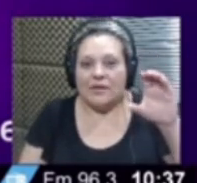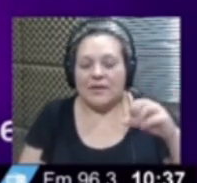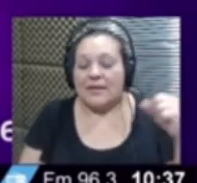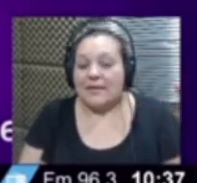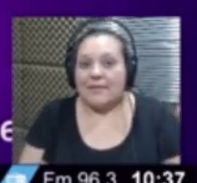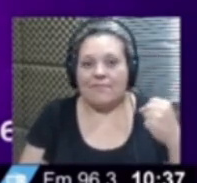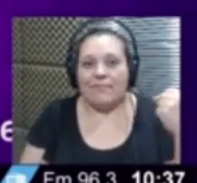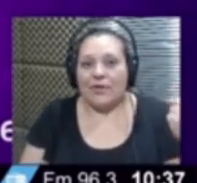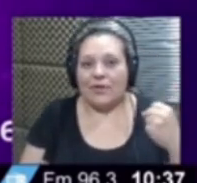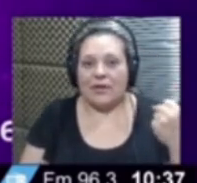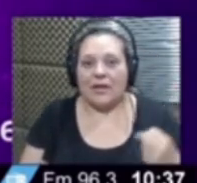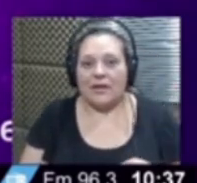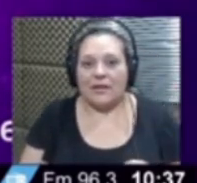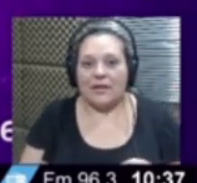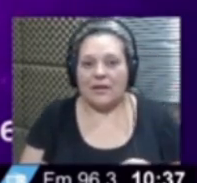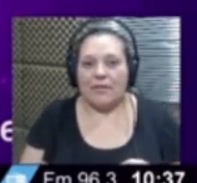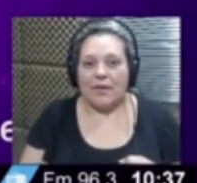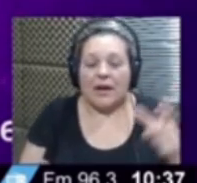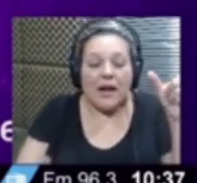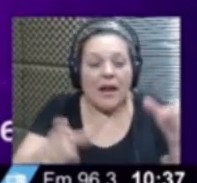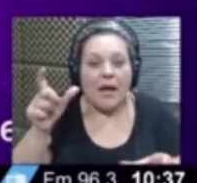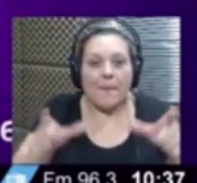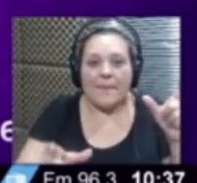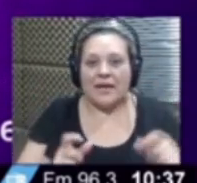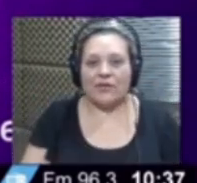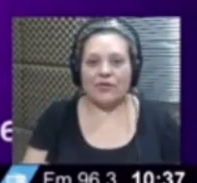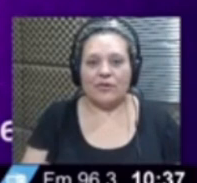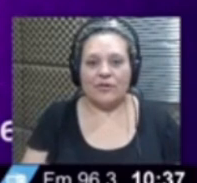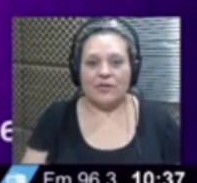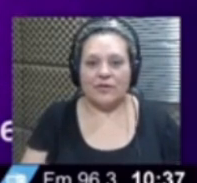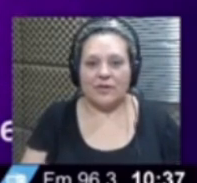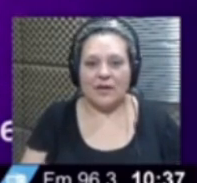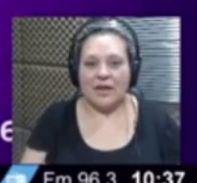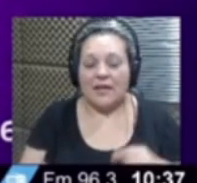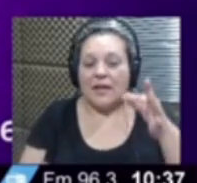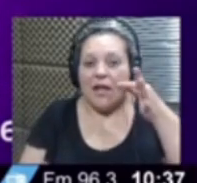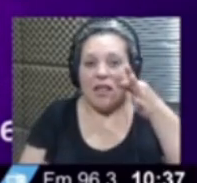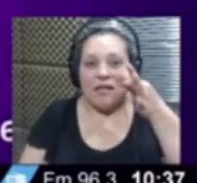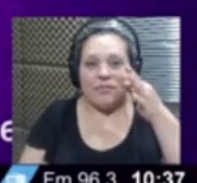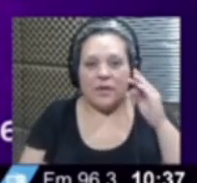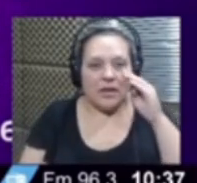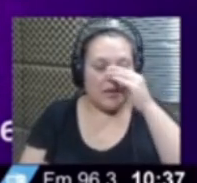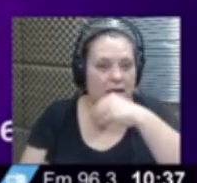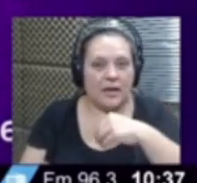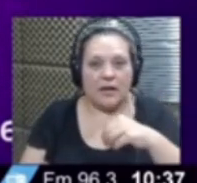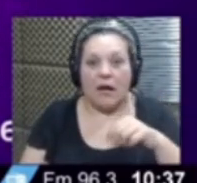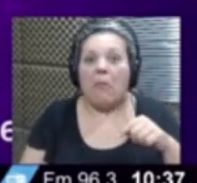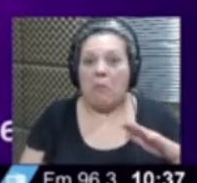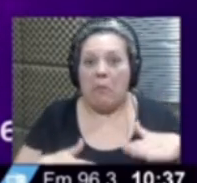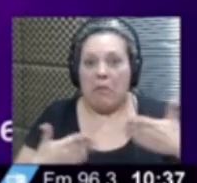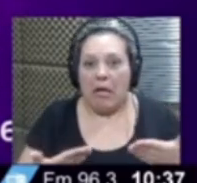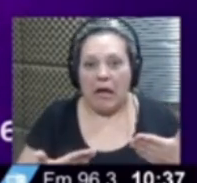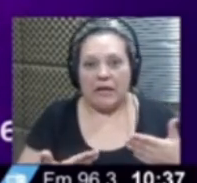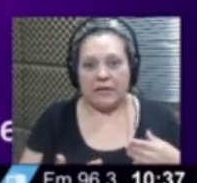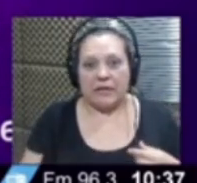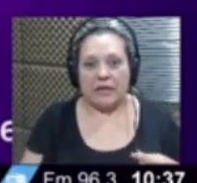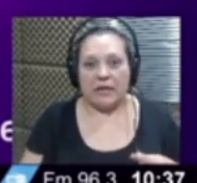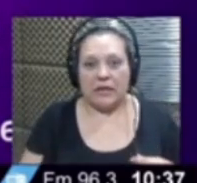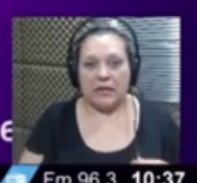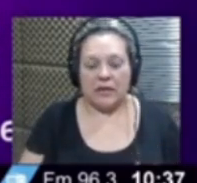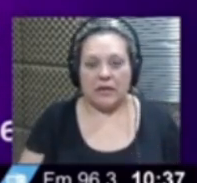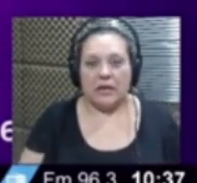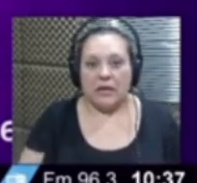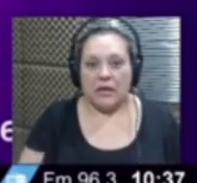así te denominás vos, ¿no? Nosotros los negros, así como Sí, me por dijiste. supuesto. Bien, bien. Porque provenís